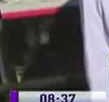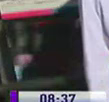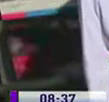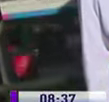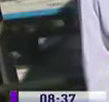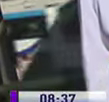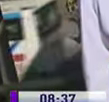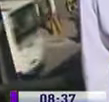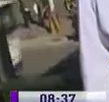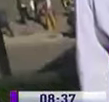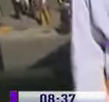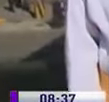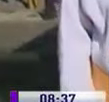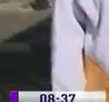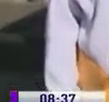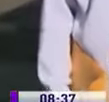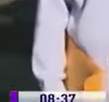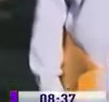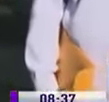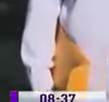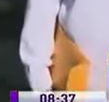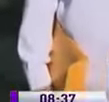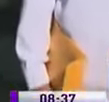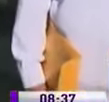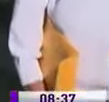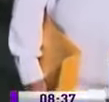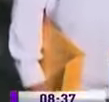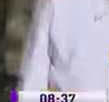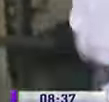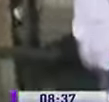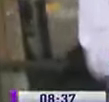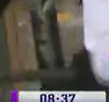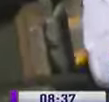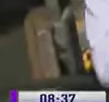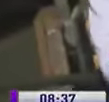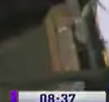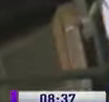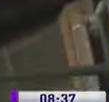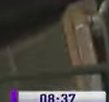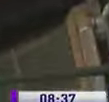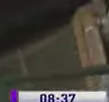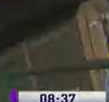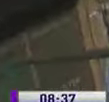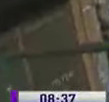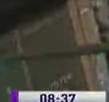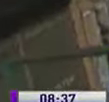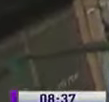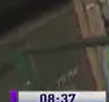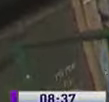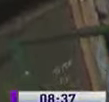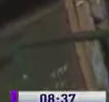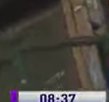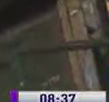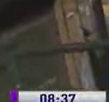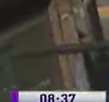hermanos tratando la bomba se ha puesto en el saco de la liga